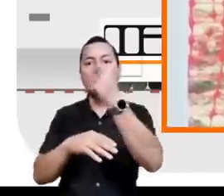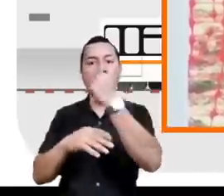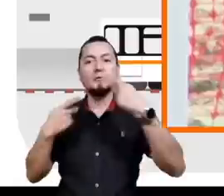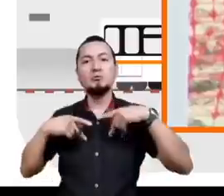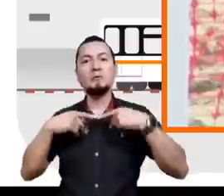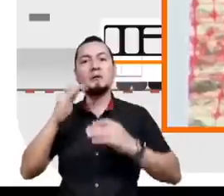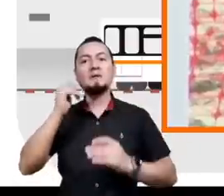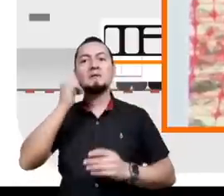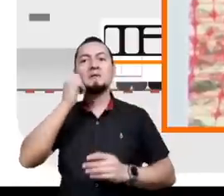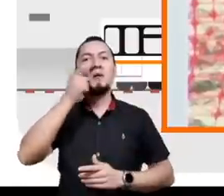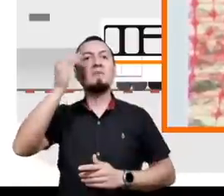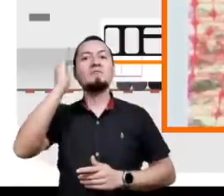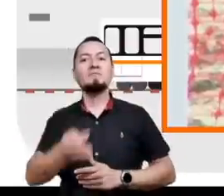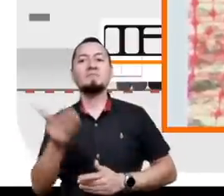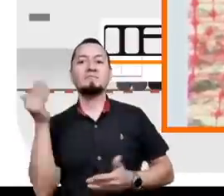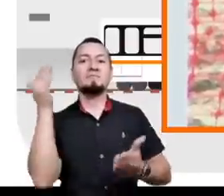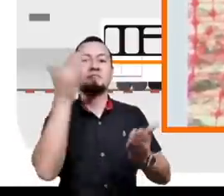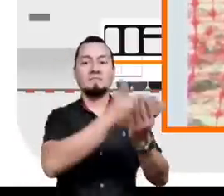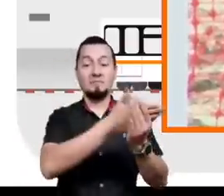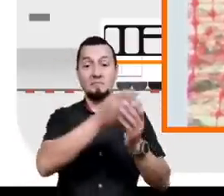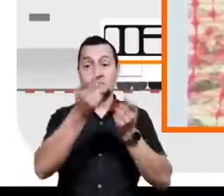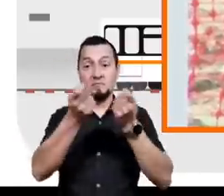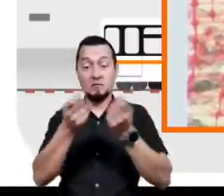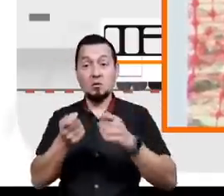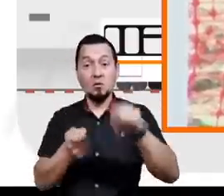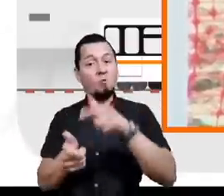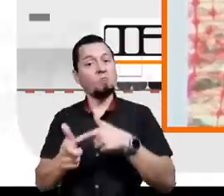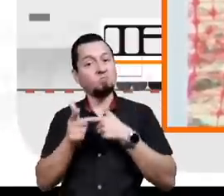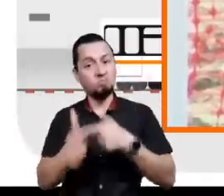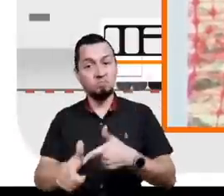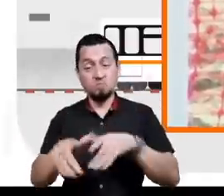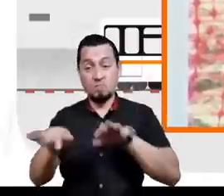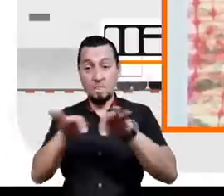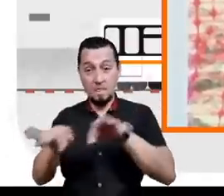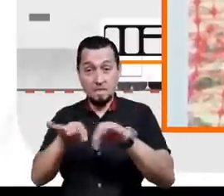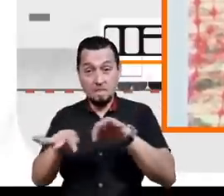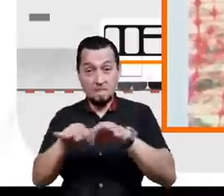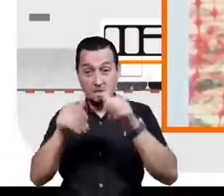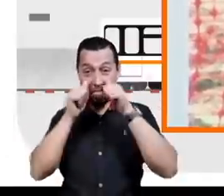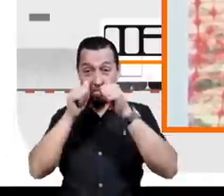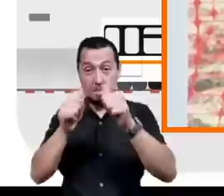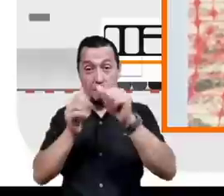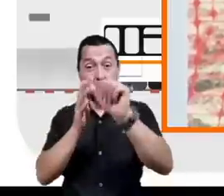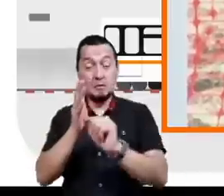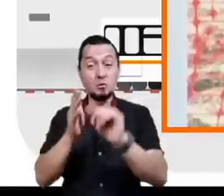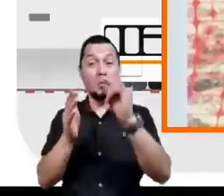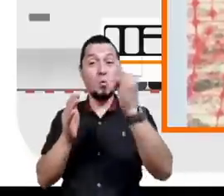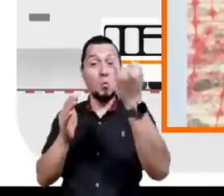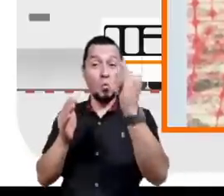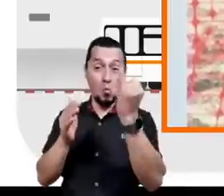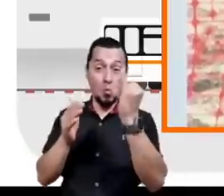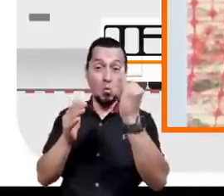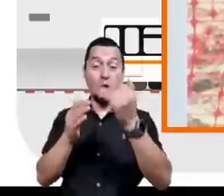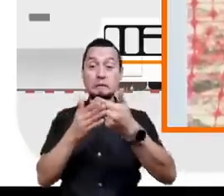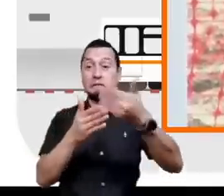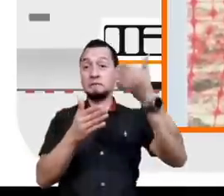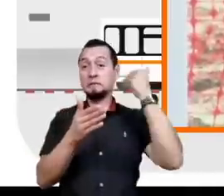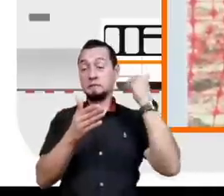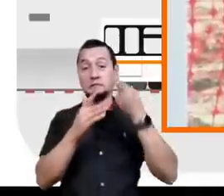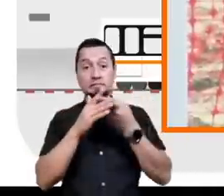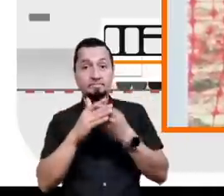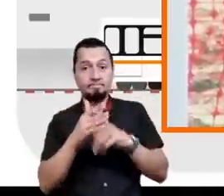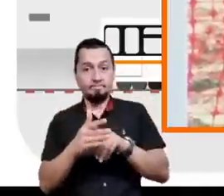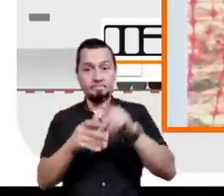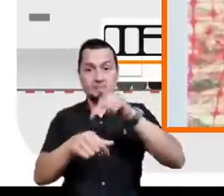evento, damos también continuidad a los trabajos iniciados el mes de junio pasado para la construcción del paso a